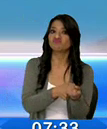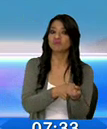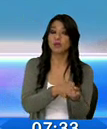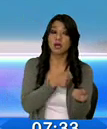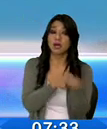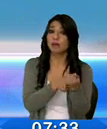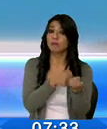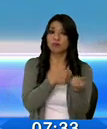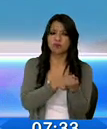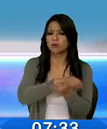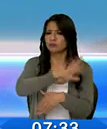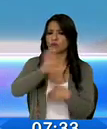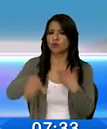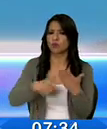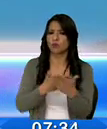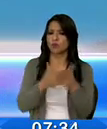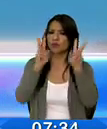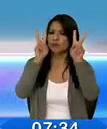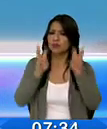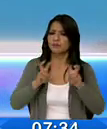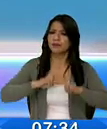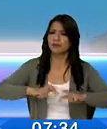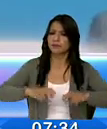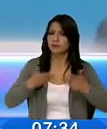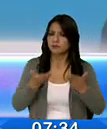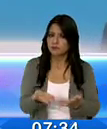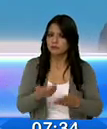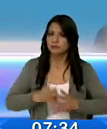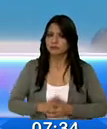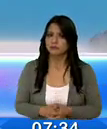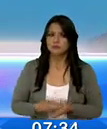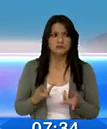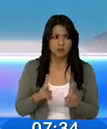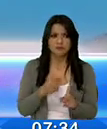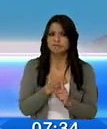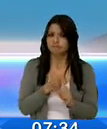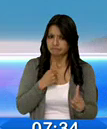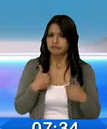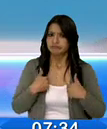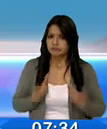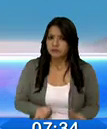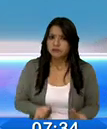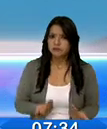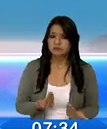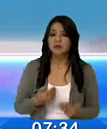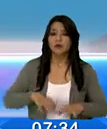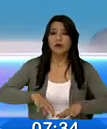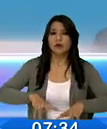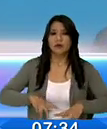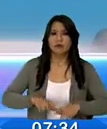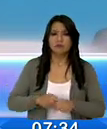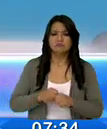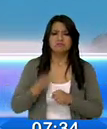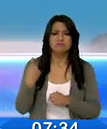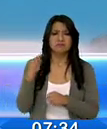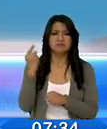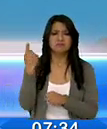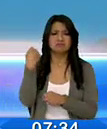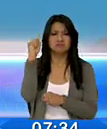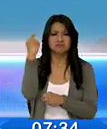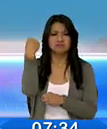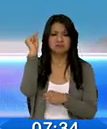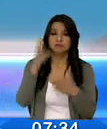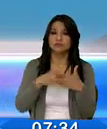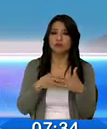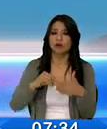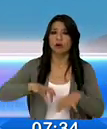que sea necesario en el marco de estas investigaciones porque también nos afectan. Recordemos que se robaron no sé cuántos miles de millones de